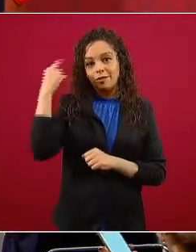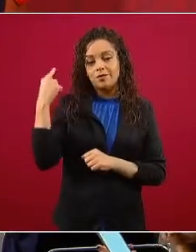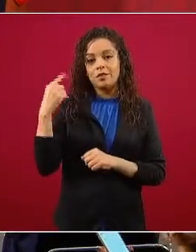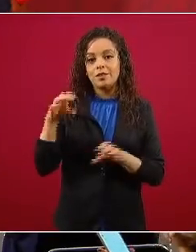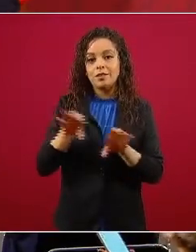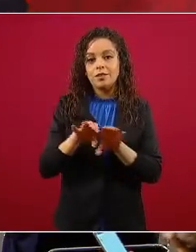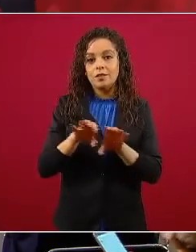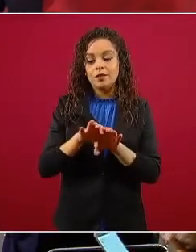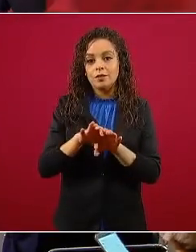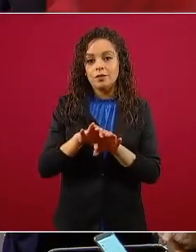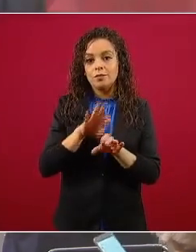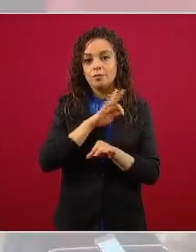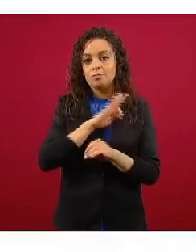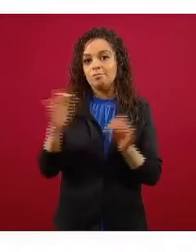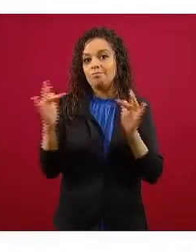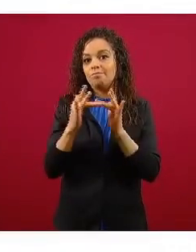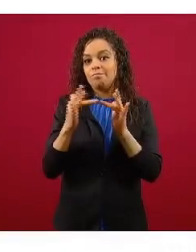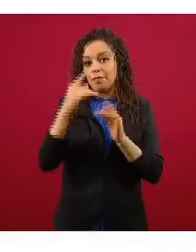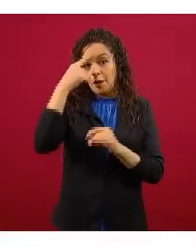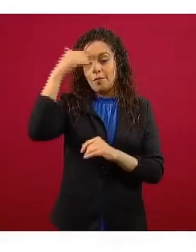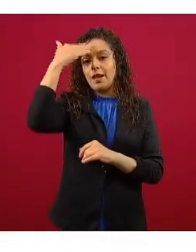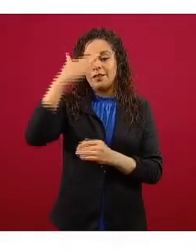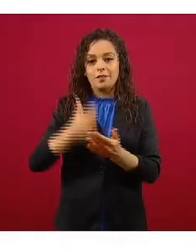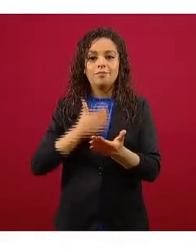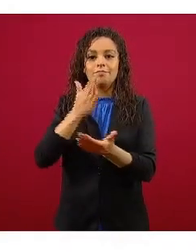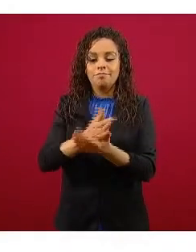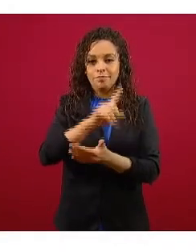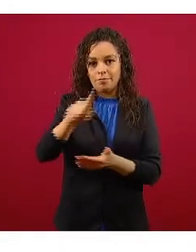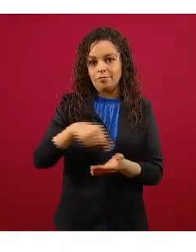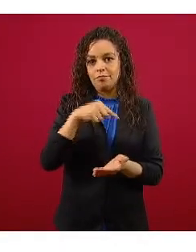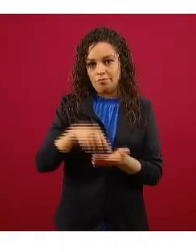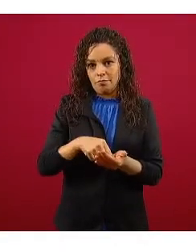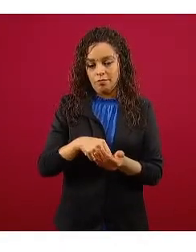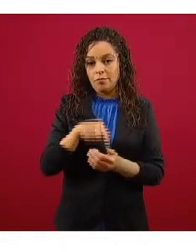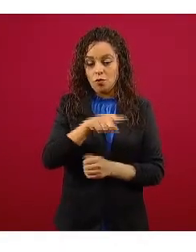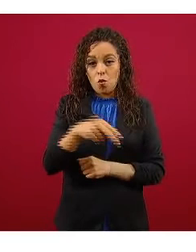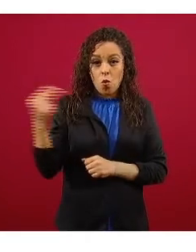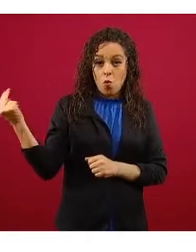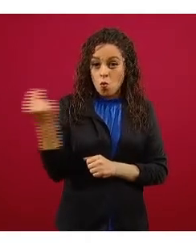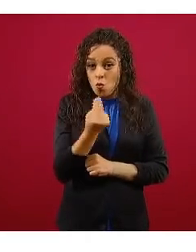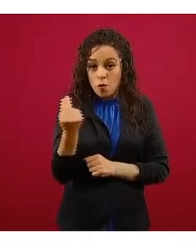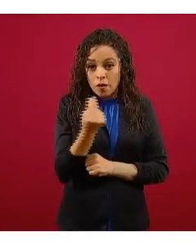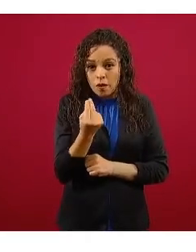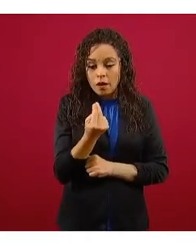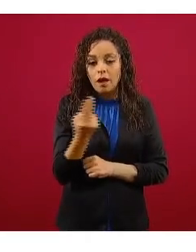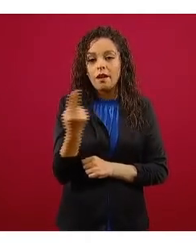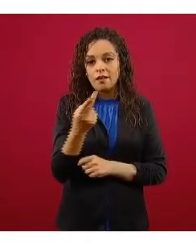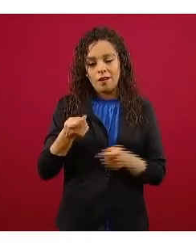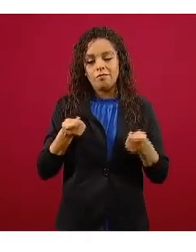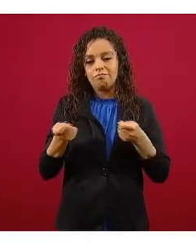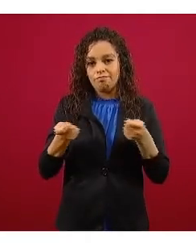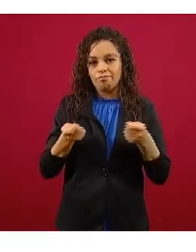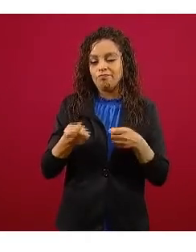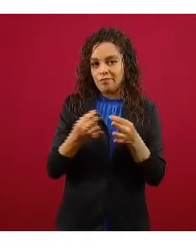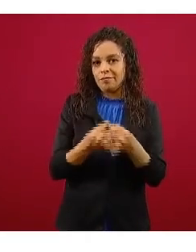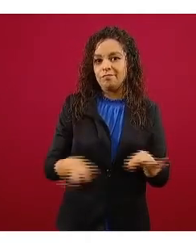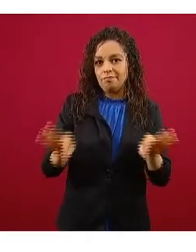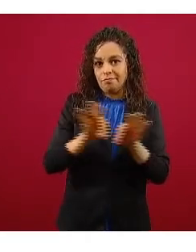estos lugares. Es muy importante la regulación de las urgencias médicas y hemos convenido